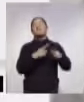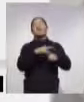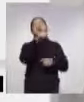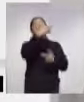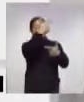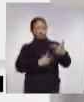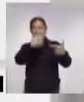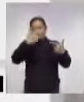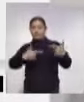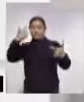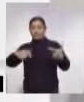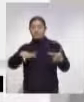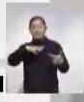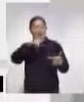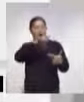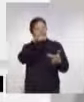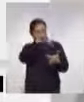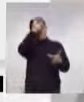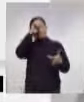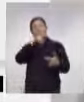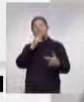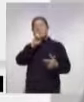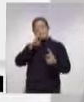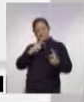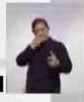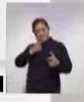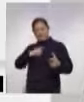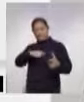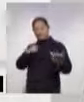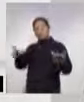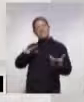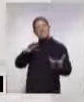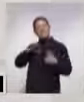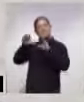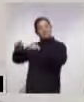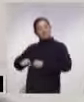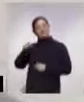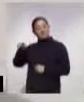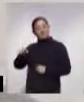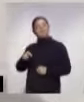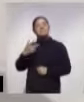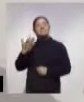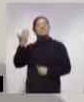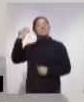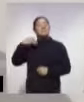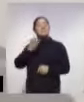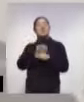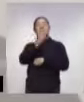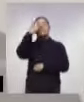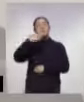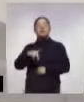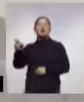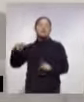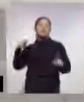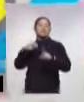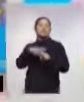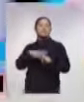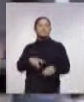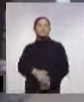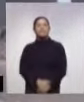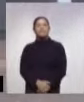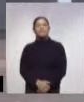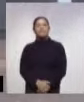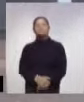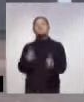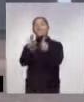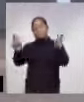datos con las que cuenta la dependencia y cuyo resultado arrojó que cuenta con una orden de aprehensión vigente en el Estado de México por el delito de homicidio calificado. El